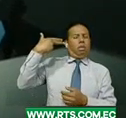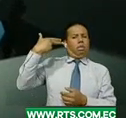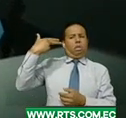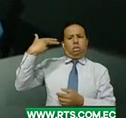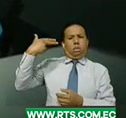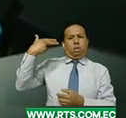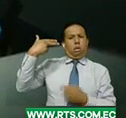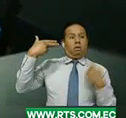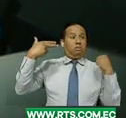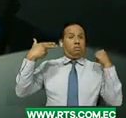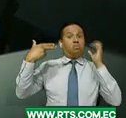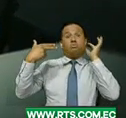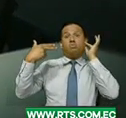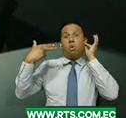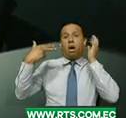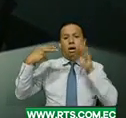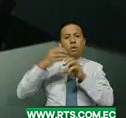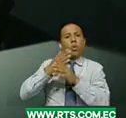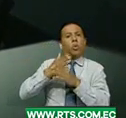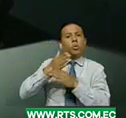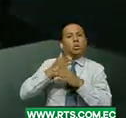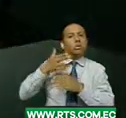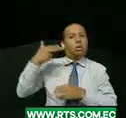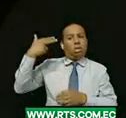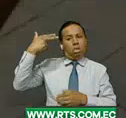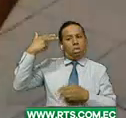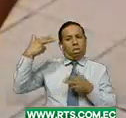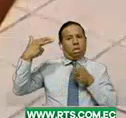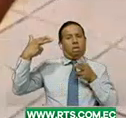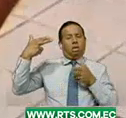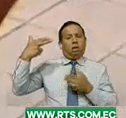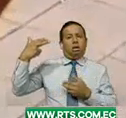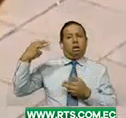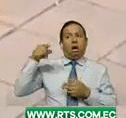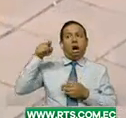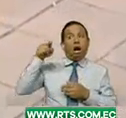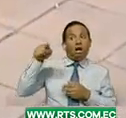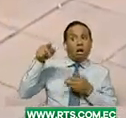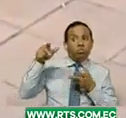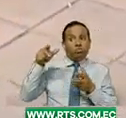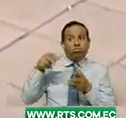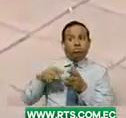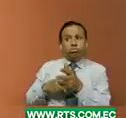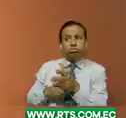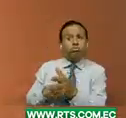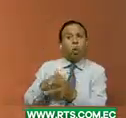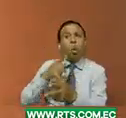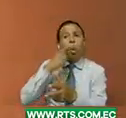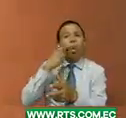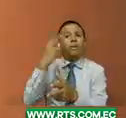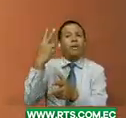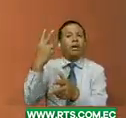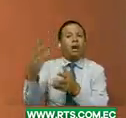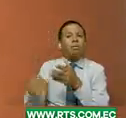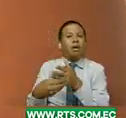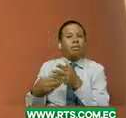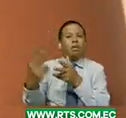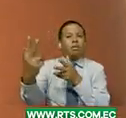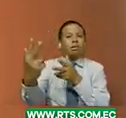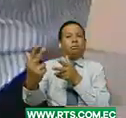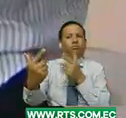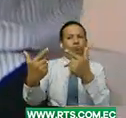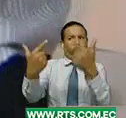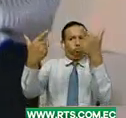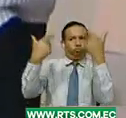pistola, saca a la chica un cuchillo. Lo que llegué allá, había 3 personas más. Estuvo por casi una hora secuestrado y vigilado por sujetos peligrosos.